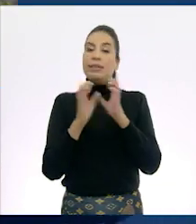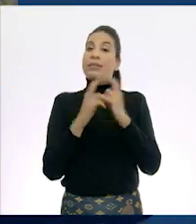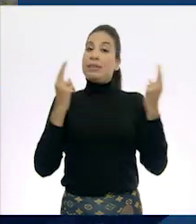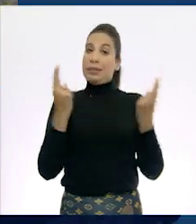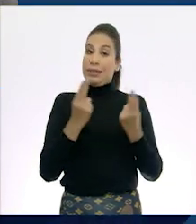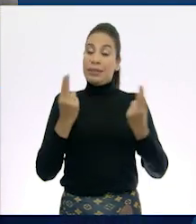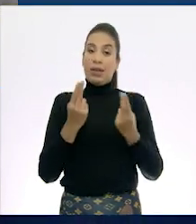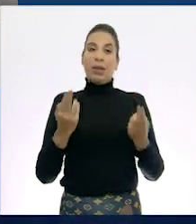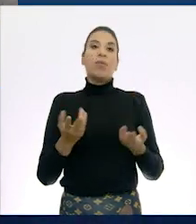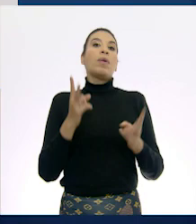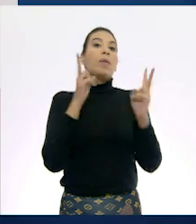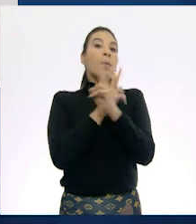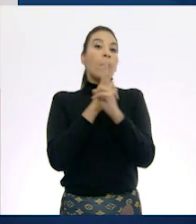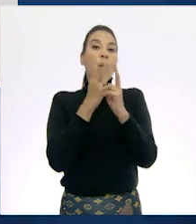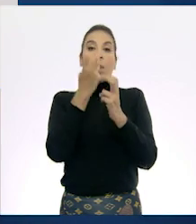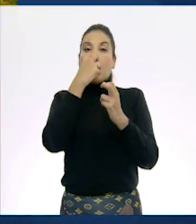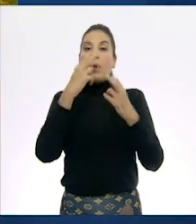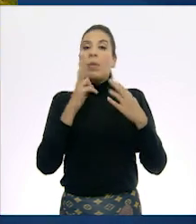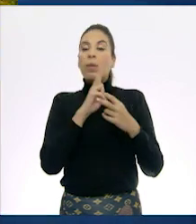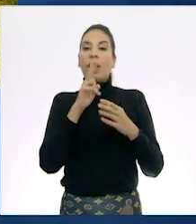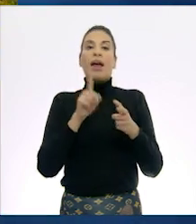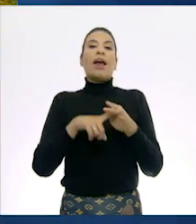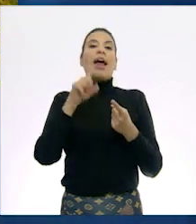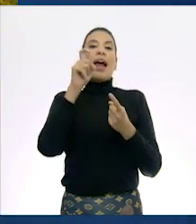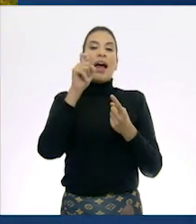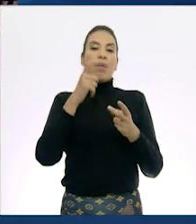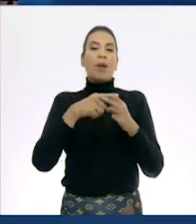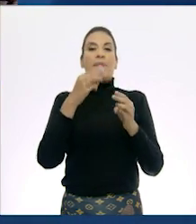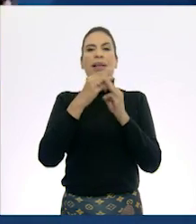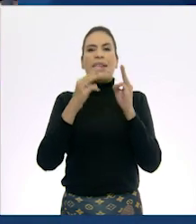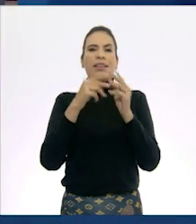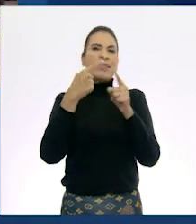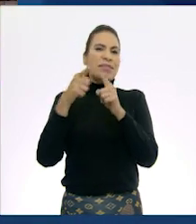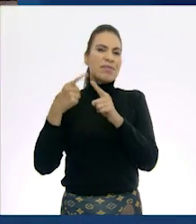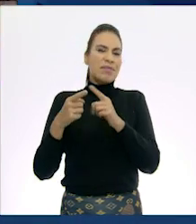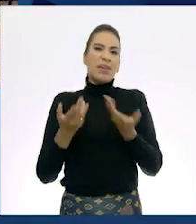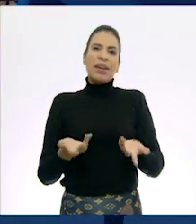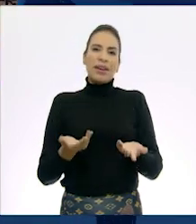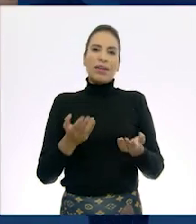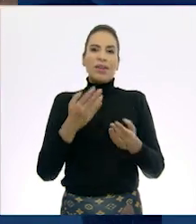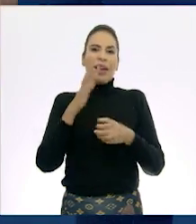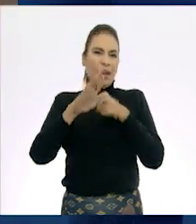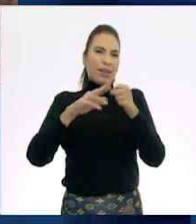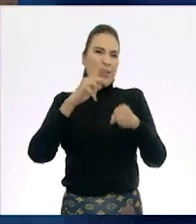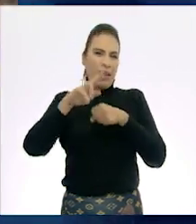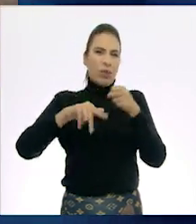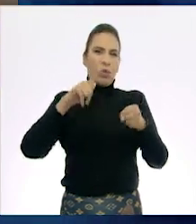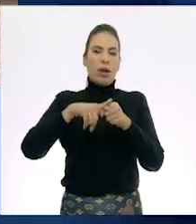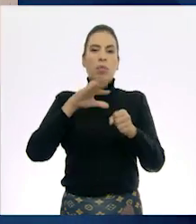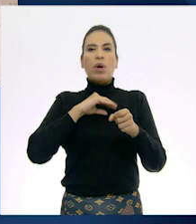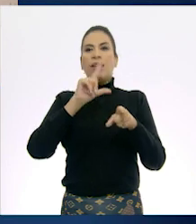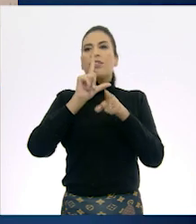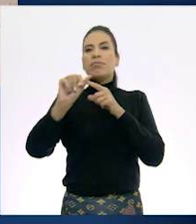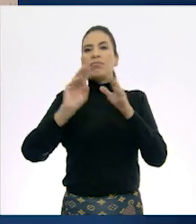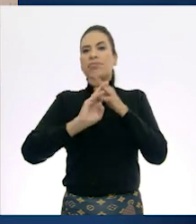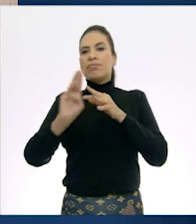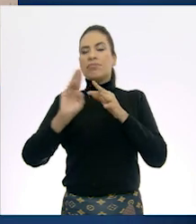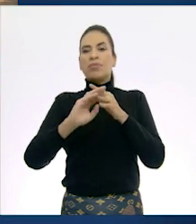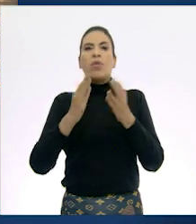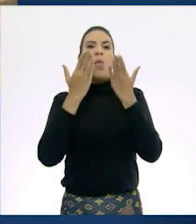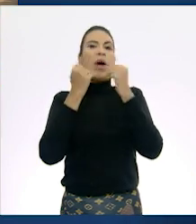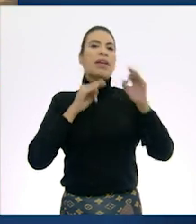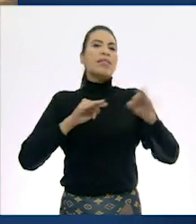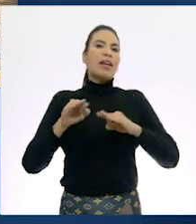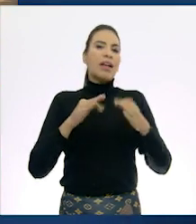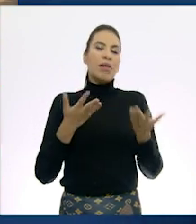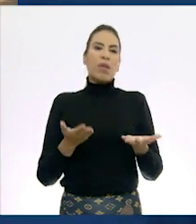indispensables, como oxígeno, agua, materias primas, incluso que tengan que migrar por la pérdida de fuentes de empleo